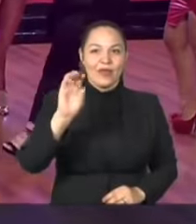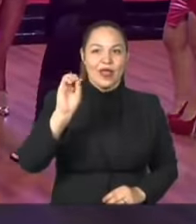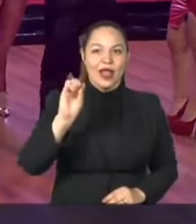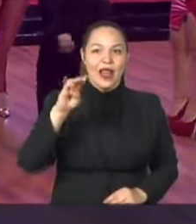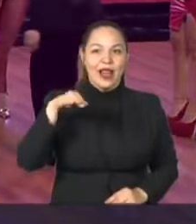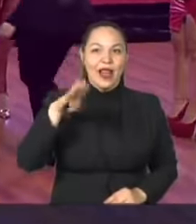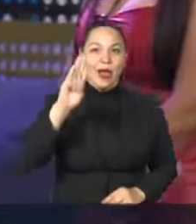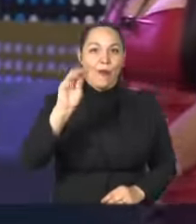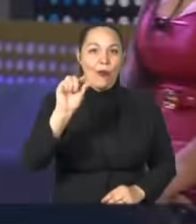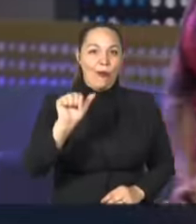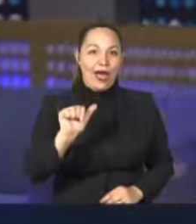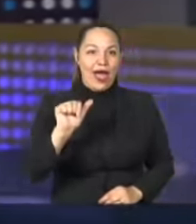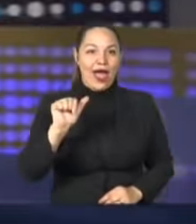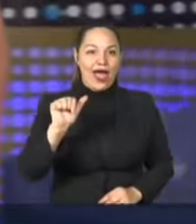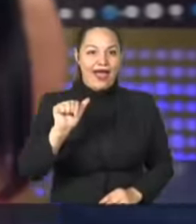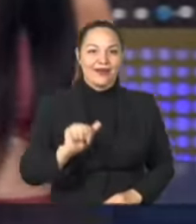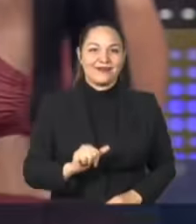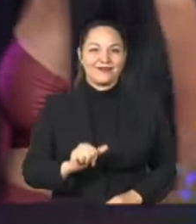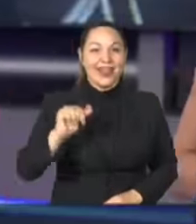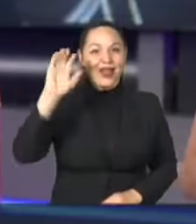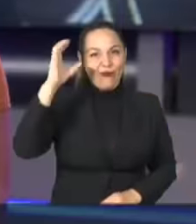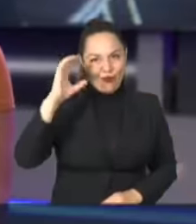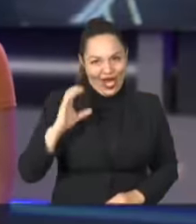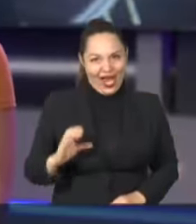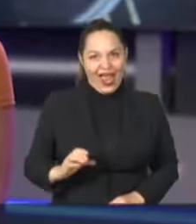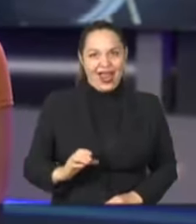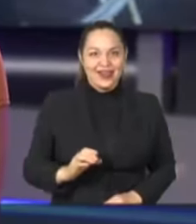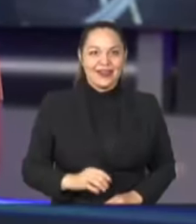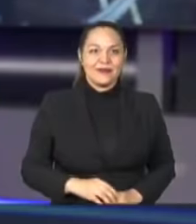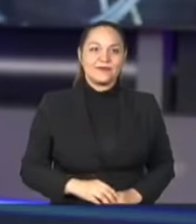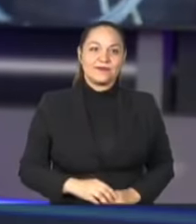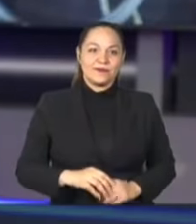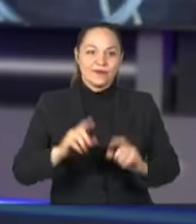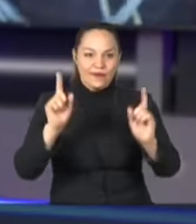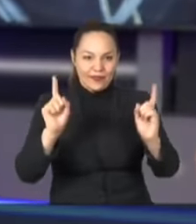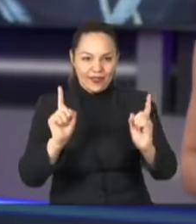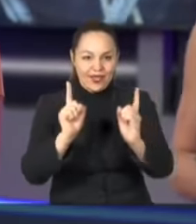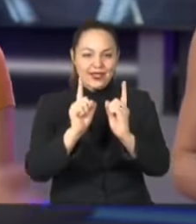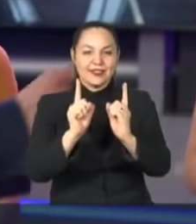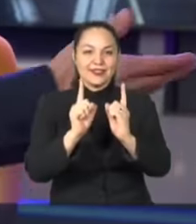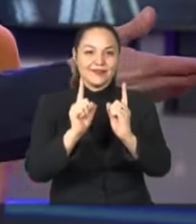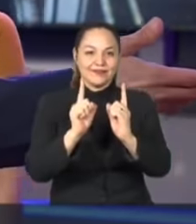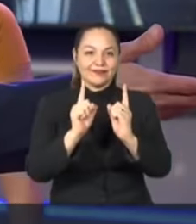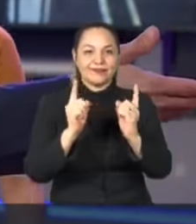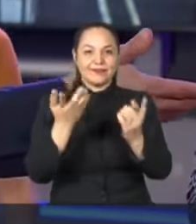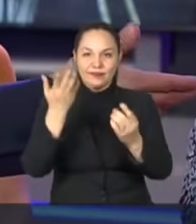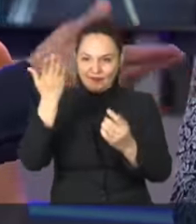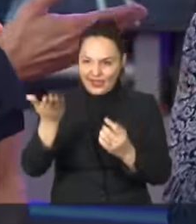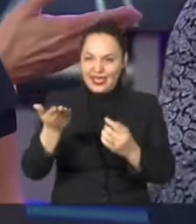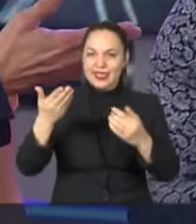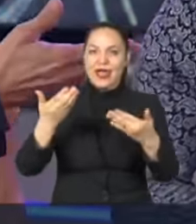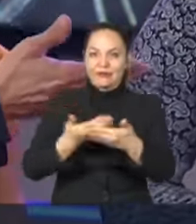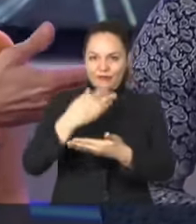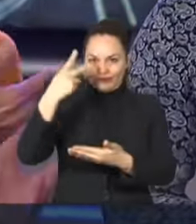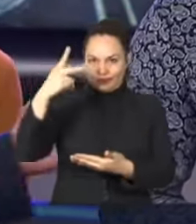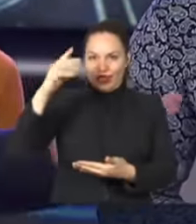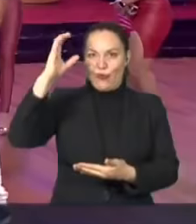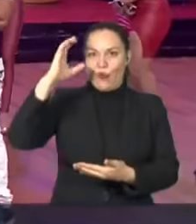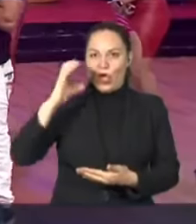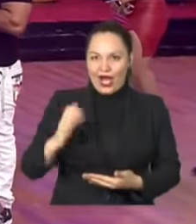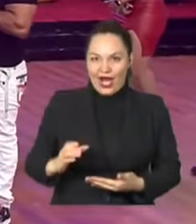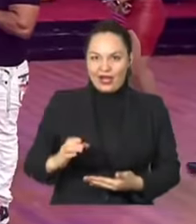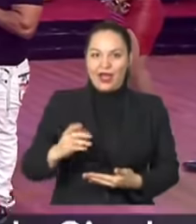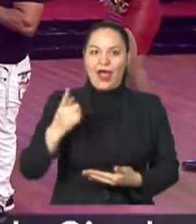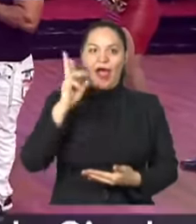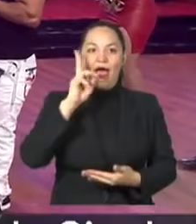Culiche. ¿Qué es culiche? Los nacidos en Culiacán. Que pase 3,000. Así les llaman culiche. ¿Culiacán? Ahora sí. 4,000. Vamos espalda